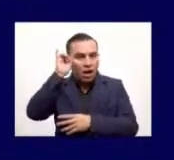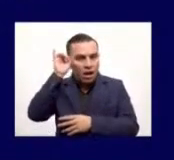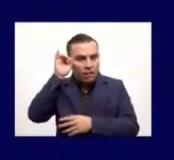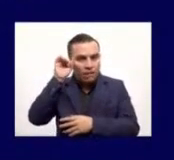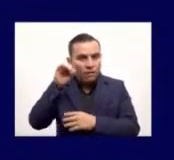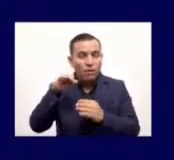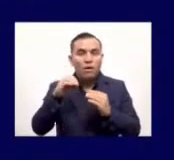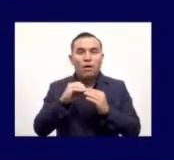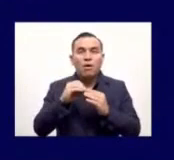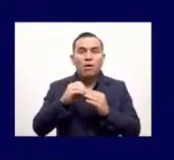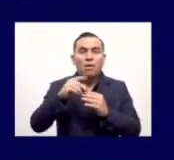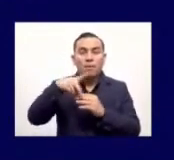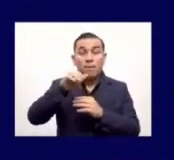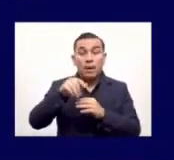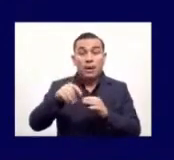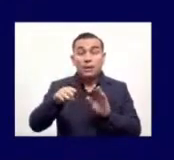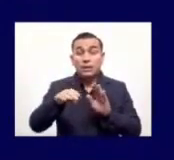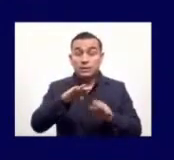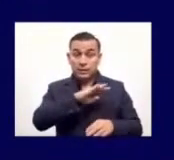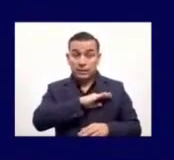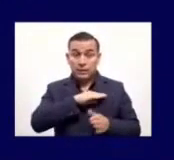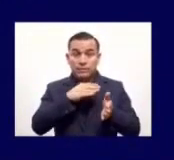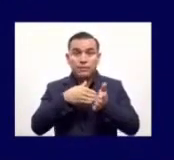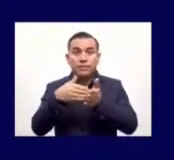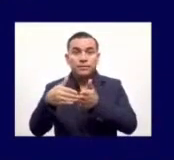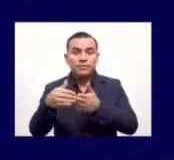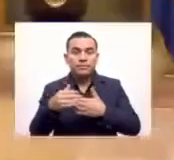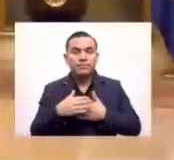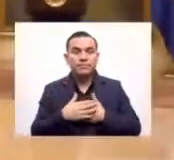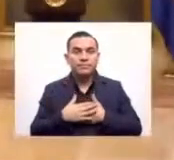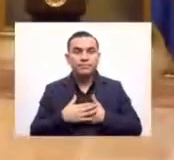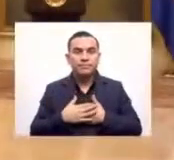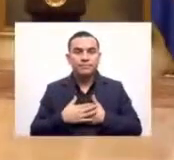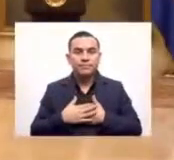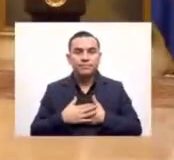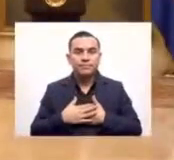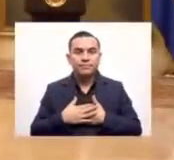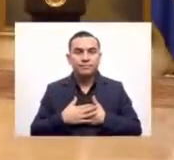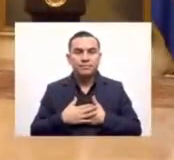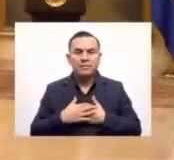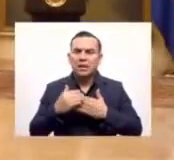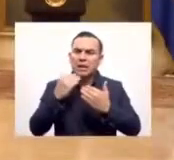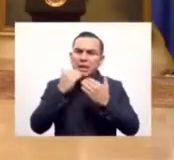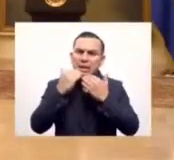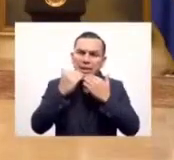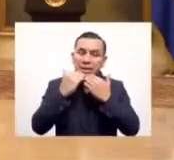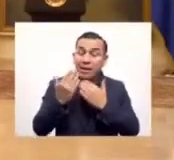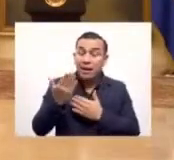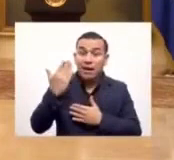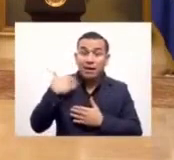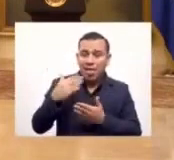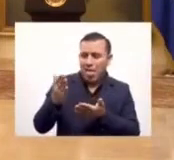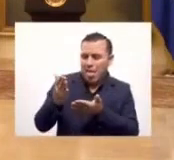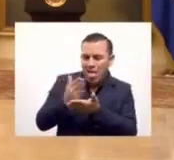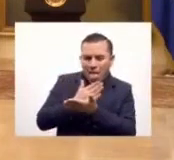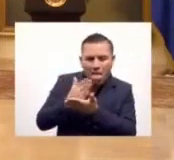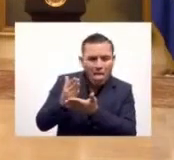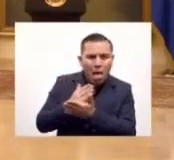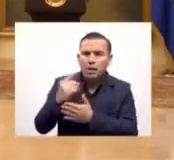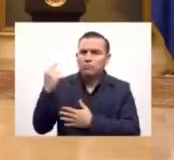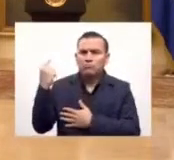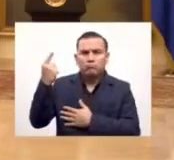migra a El Salvador o que ya están haciendo maletas porque creen o entienden que va a haber una demanda de técnico calificado o de gente que